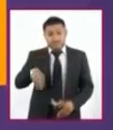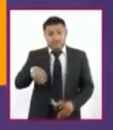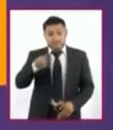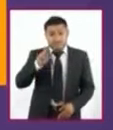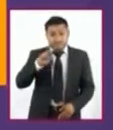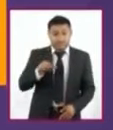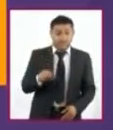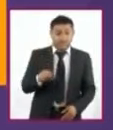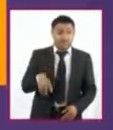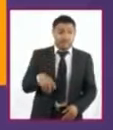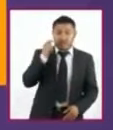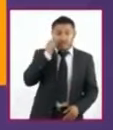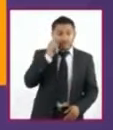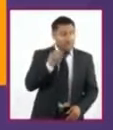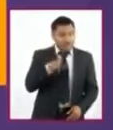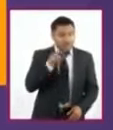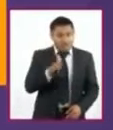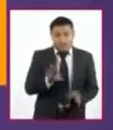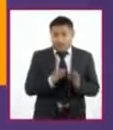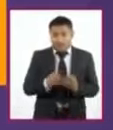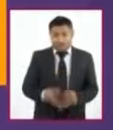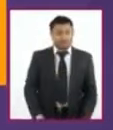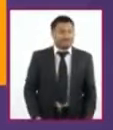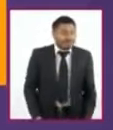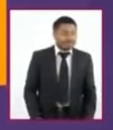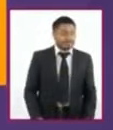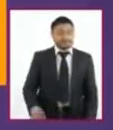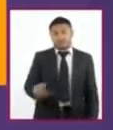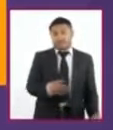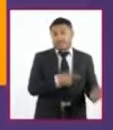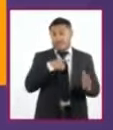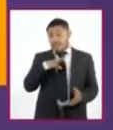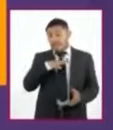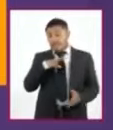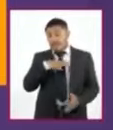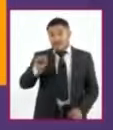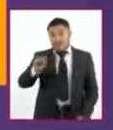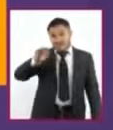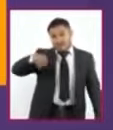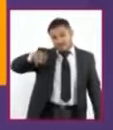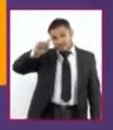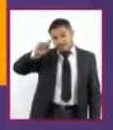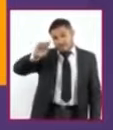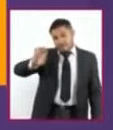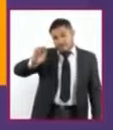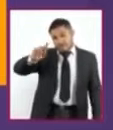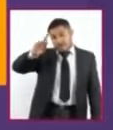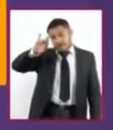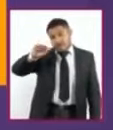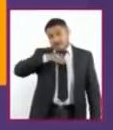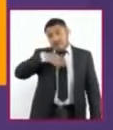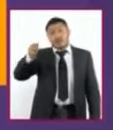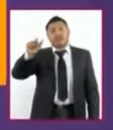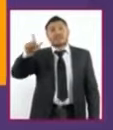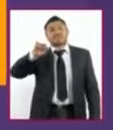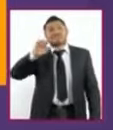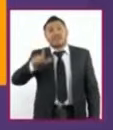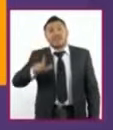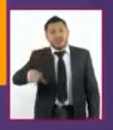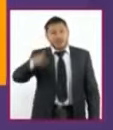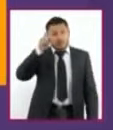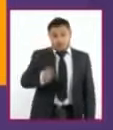figura. ¿Presenta simetría axial? Inciso E, sí son simétricos, porque los vértices están a